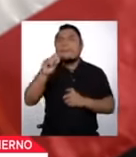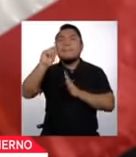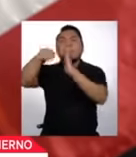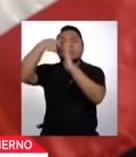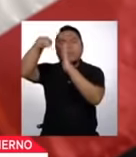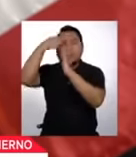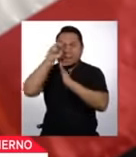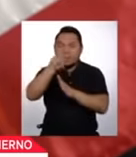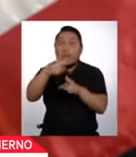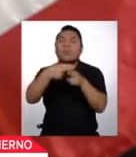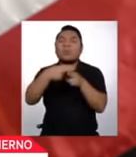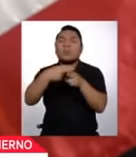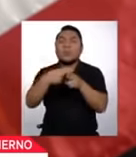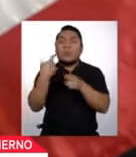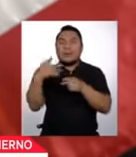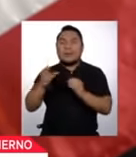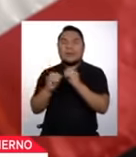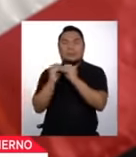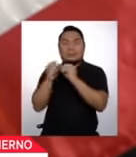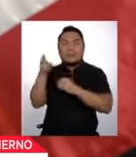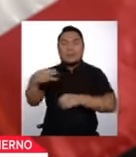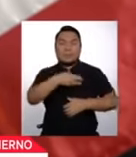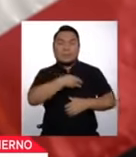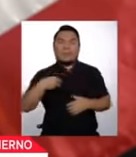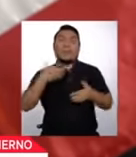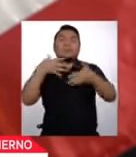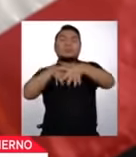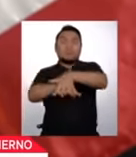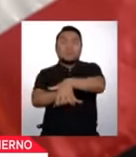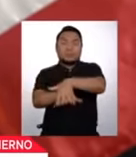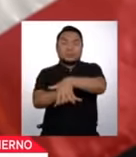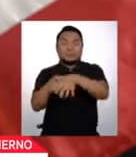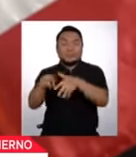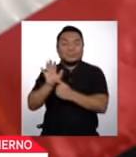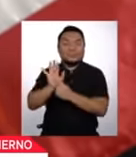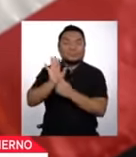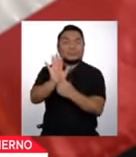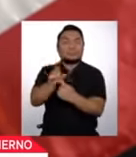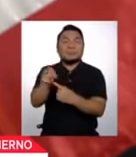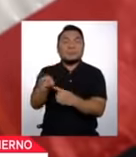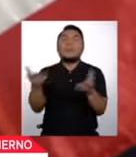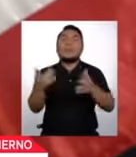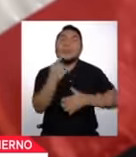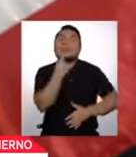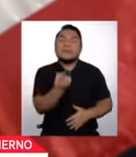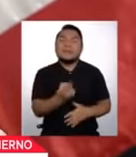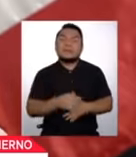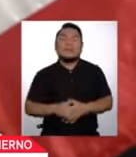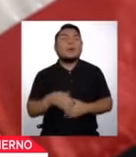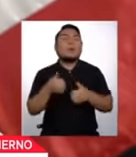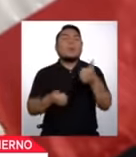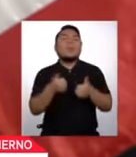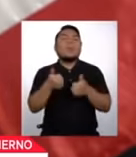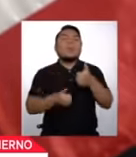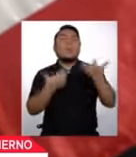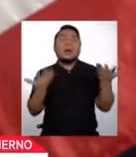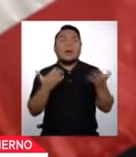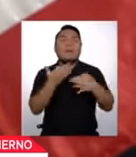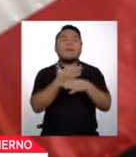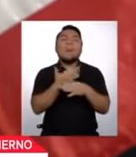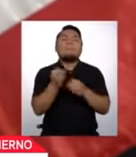corto que ha elaborado el Ministerio de Desarrollo e Inclusión Social, donde indica cuáles son las